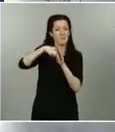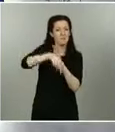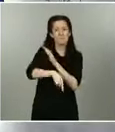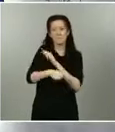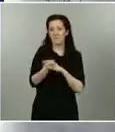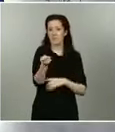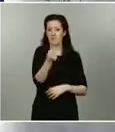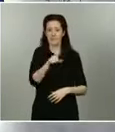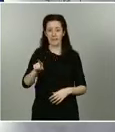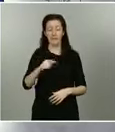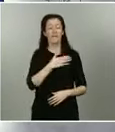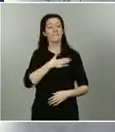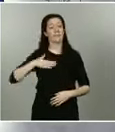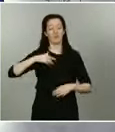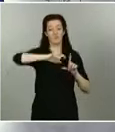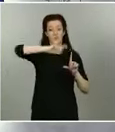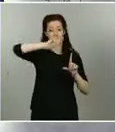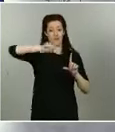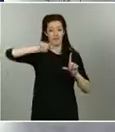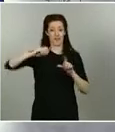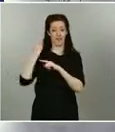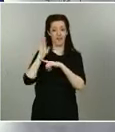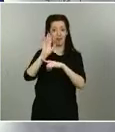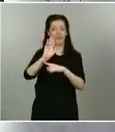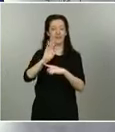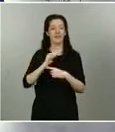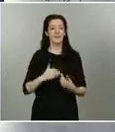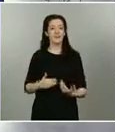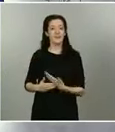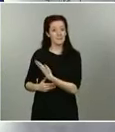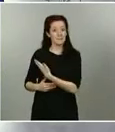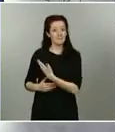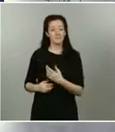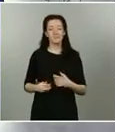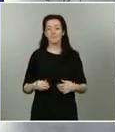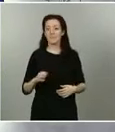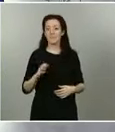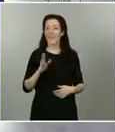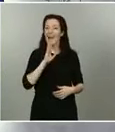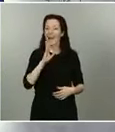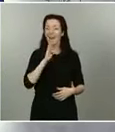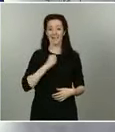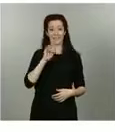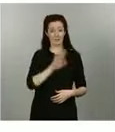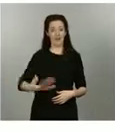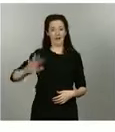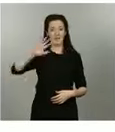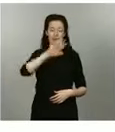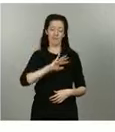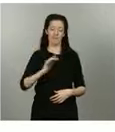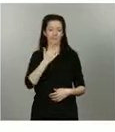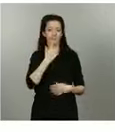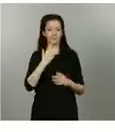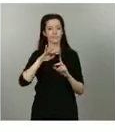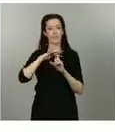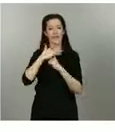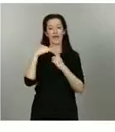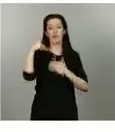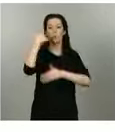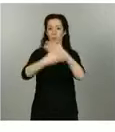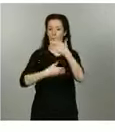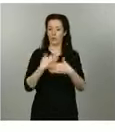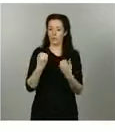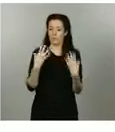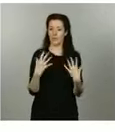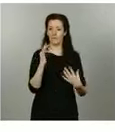en la que podemos ver esta evolución favorable de la que hablamos en España. Esta gráfica creo que en algún caso ya se la habíamos